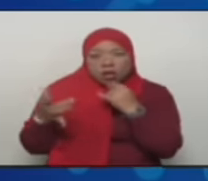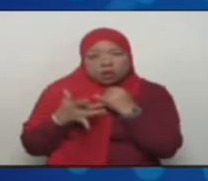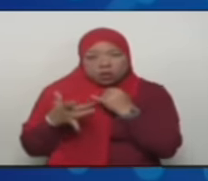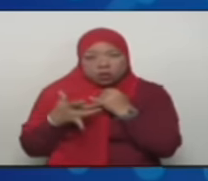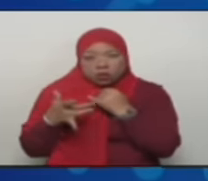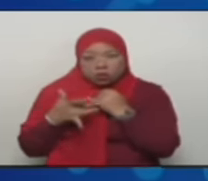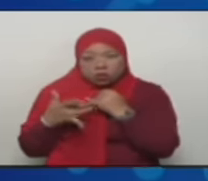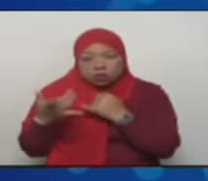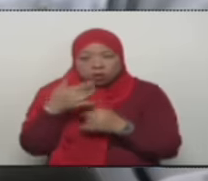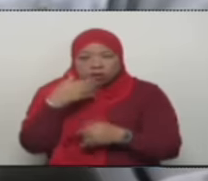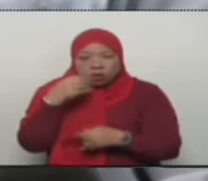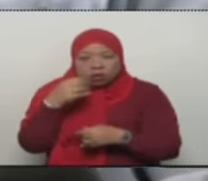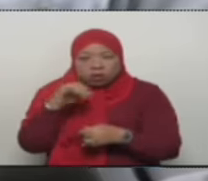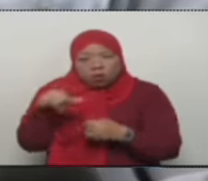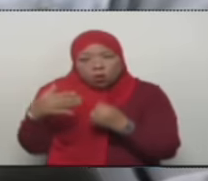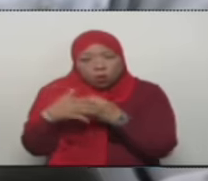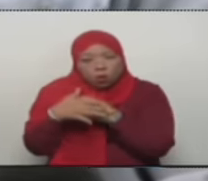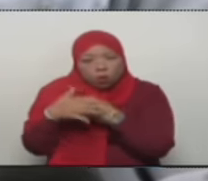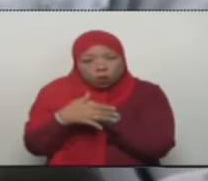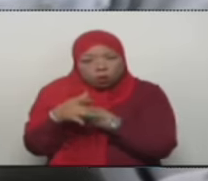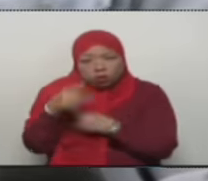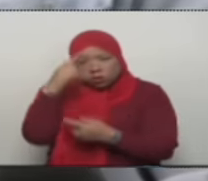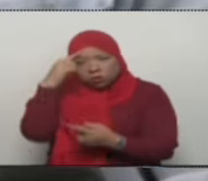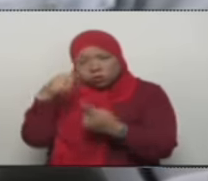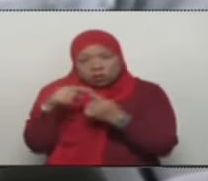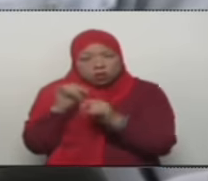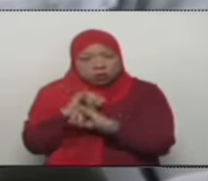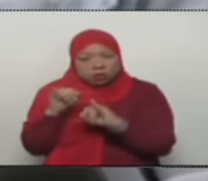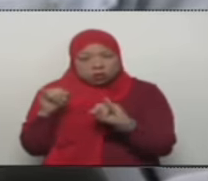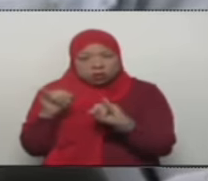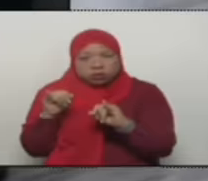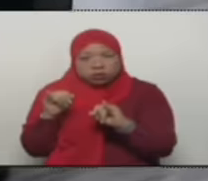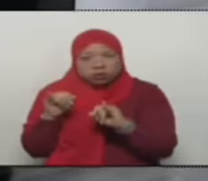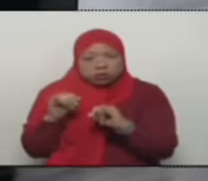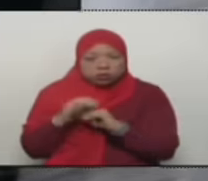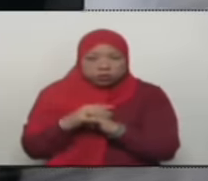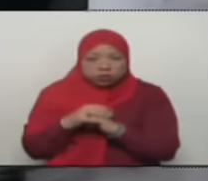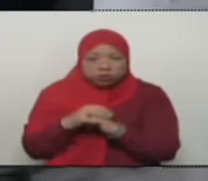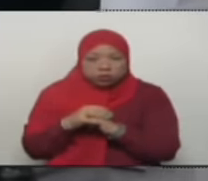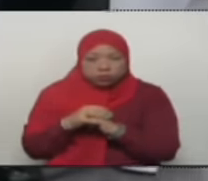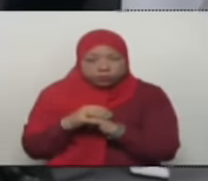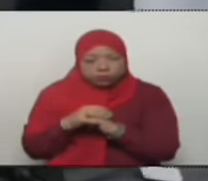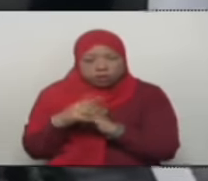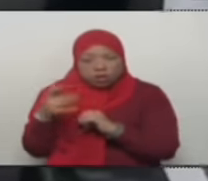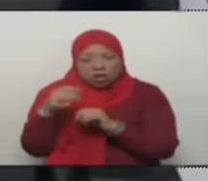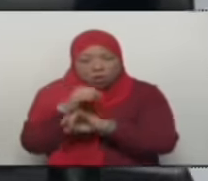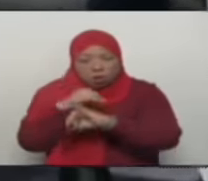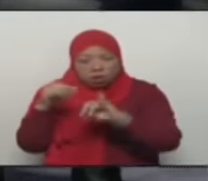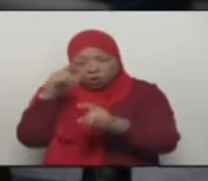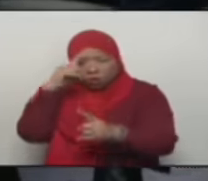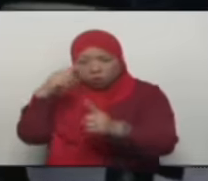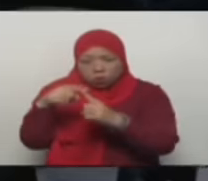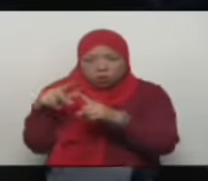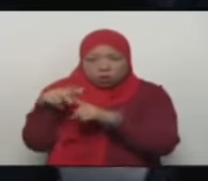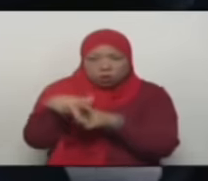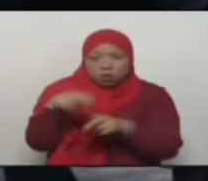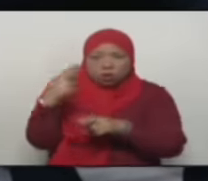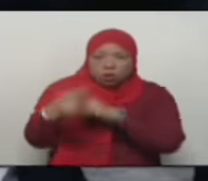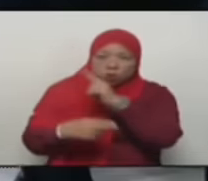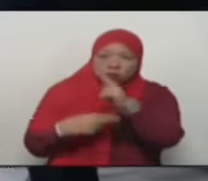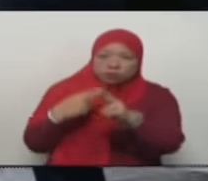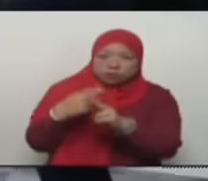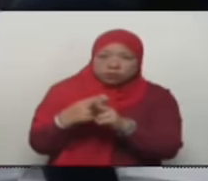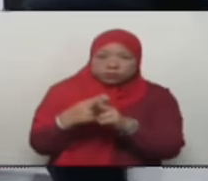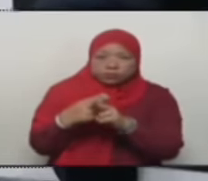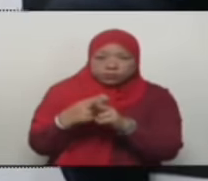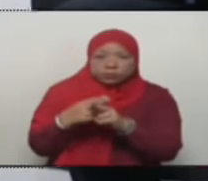tecnología. ¿Qué dice Jorge Rodríguez? Es que yo creo que el objetivo final de este gran aparato de dominación universal, mundial al